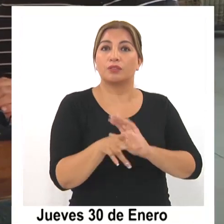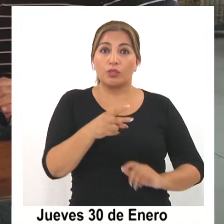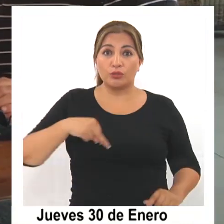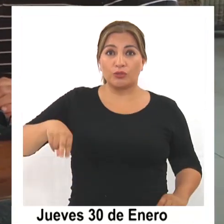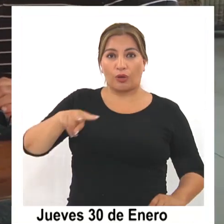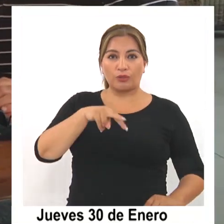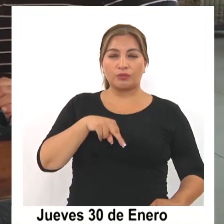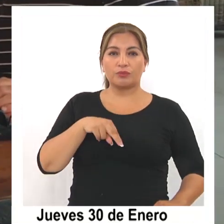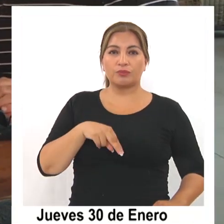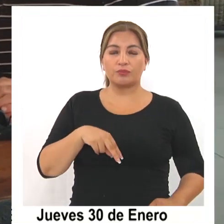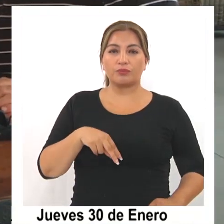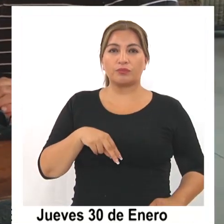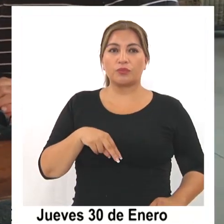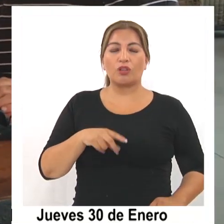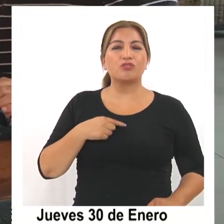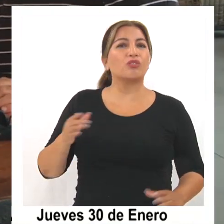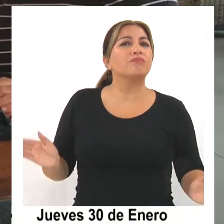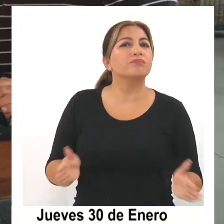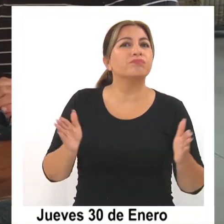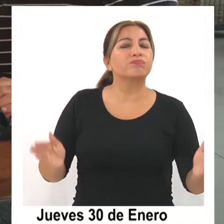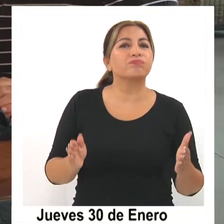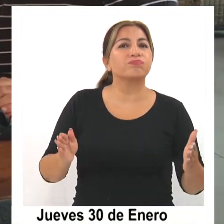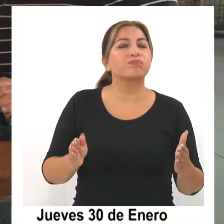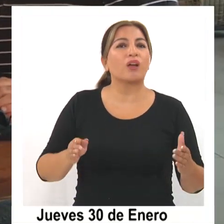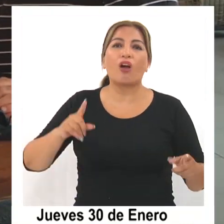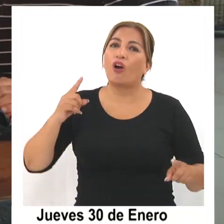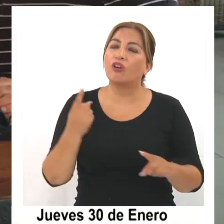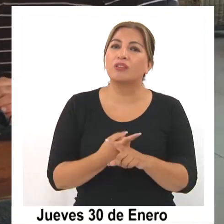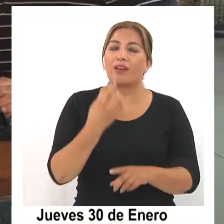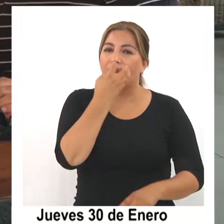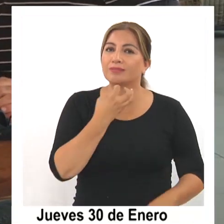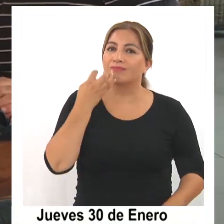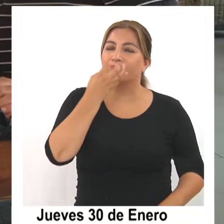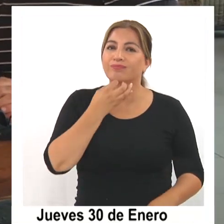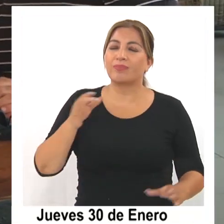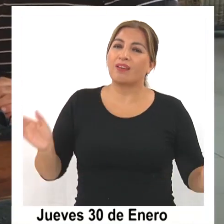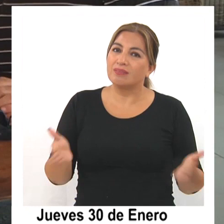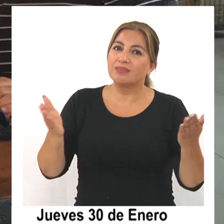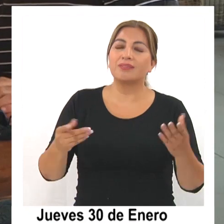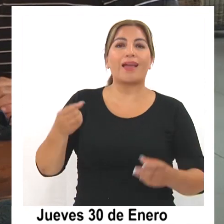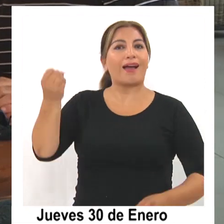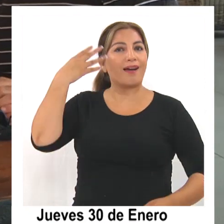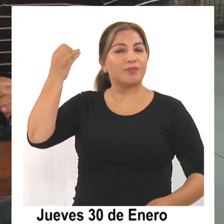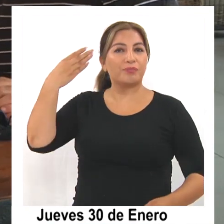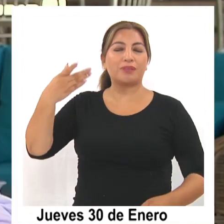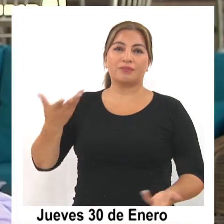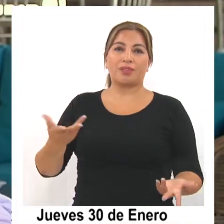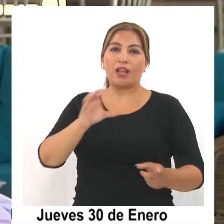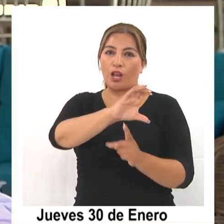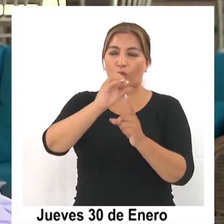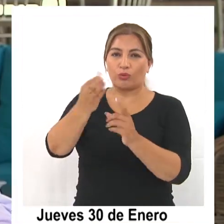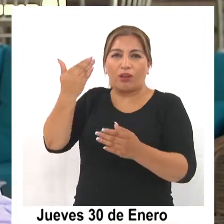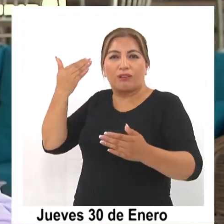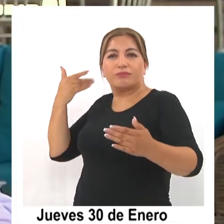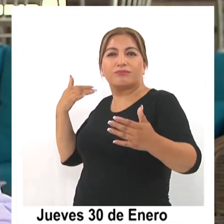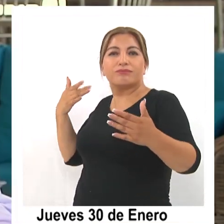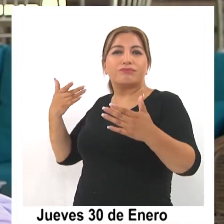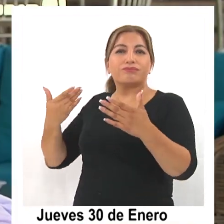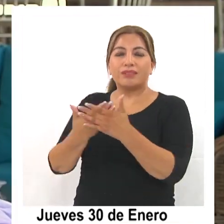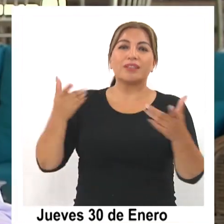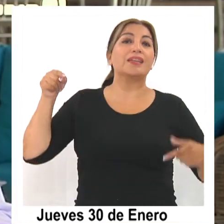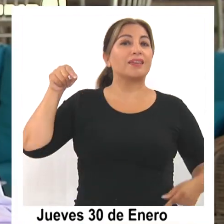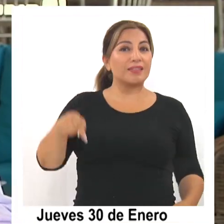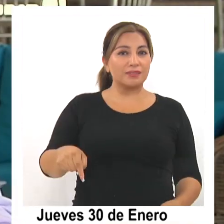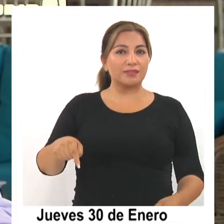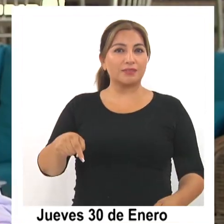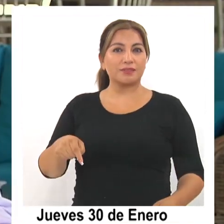nosotros damos tanto énfasis a esta revitalización y que la gente se reencuentre con sus raíces y a través de la lengua